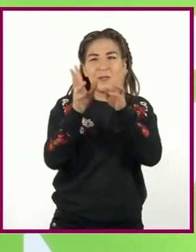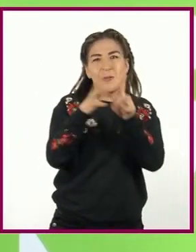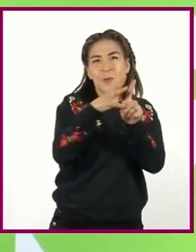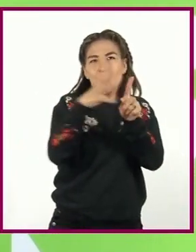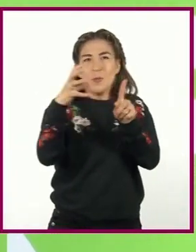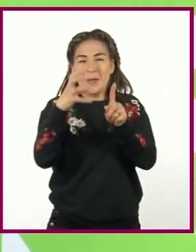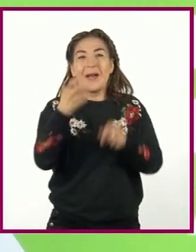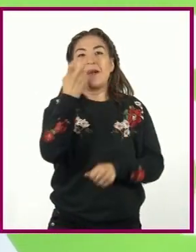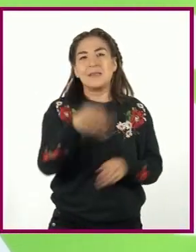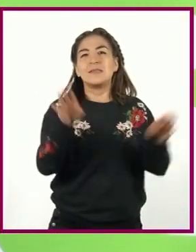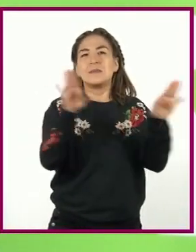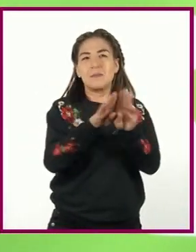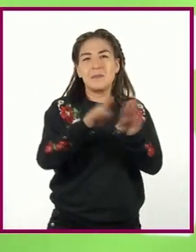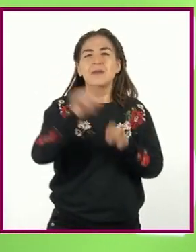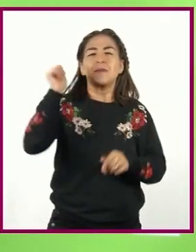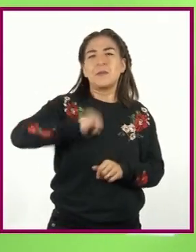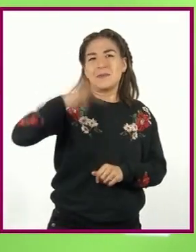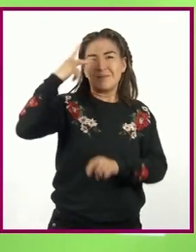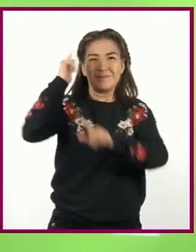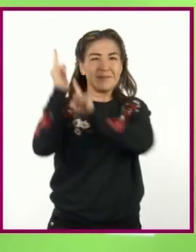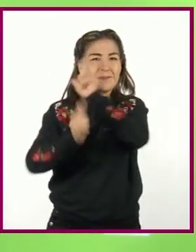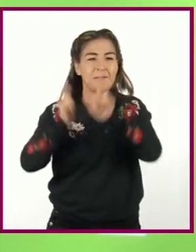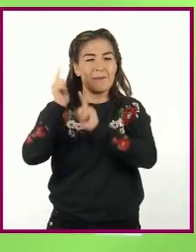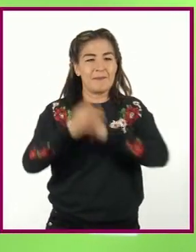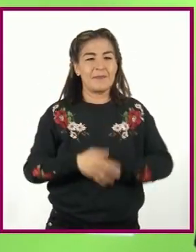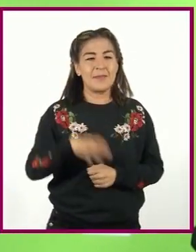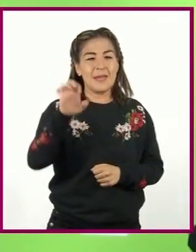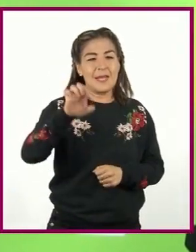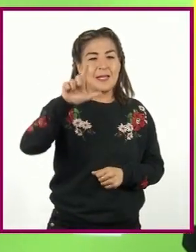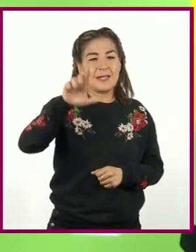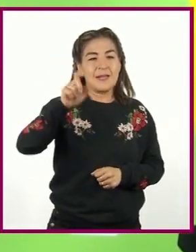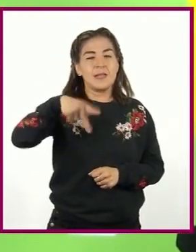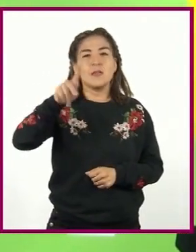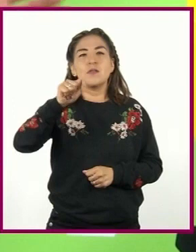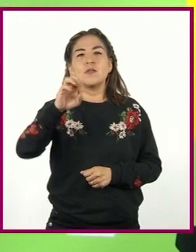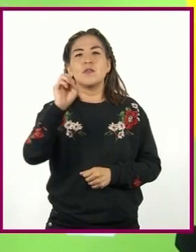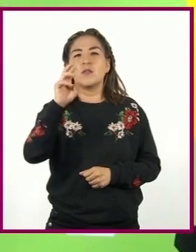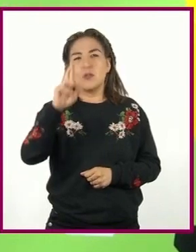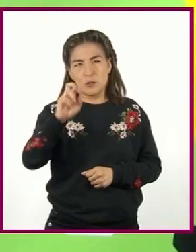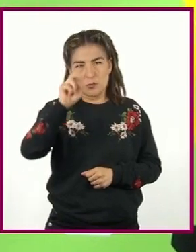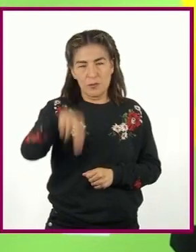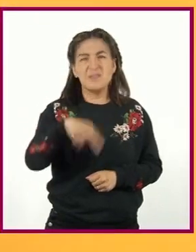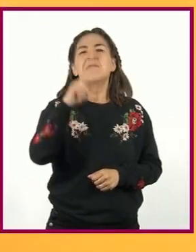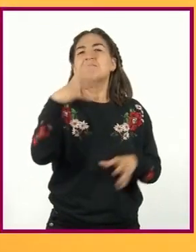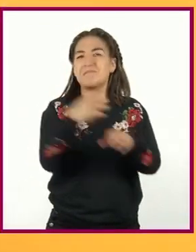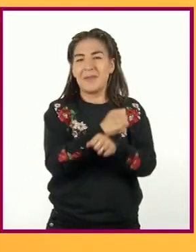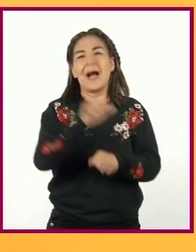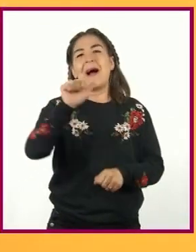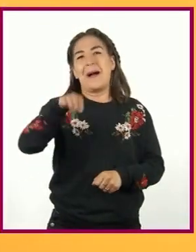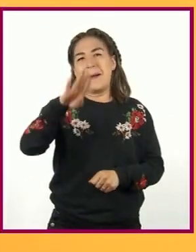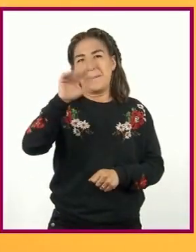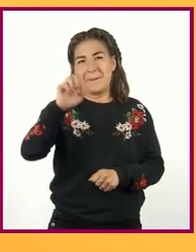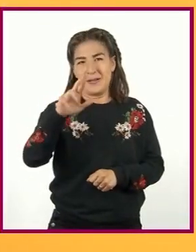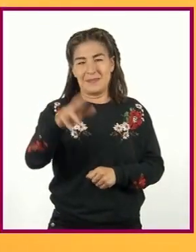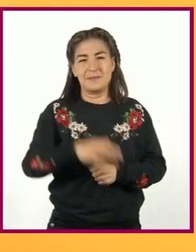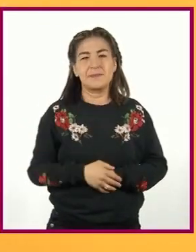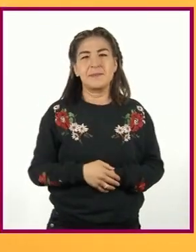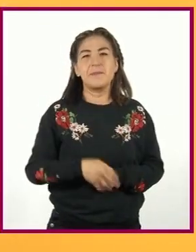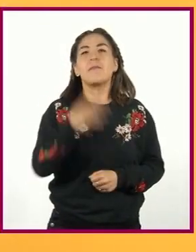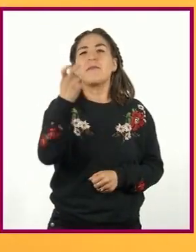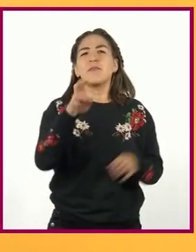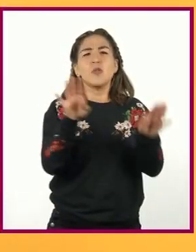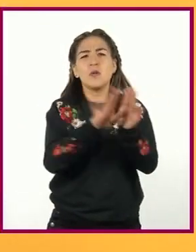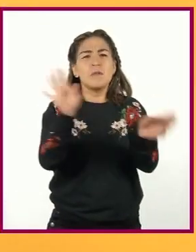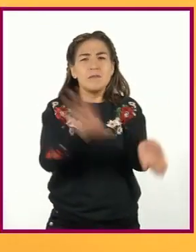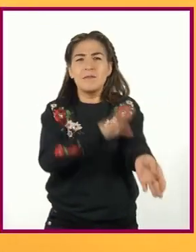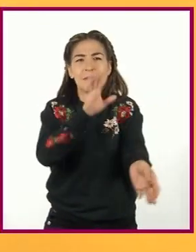originó en la antigua Grecia. Proviene del vocablo electrón, que significa ámbar. El fenómeno de la